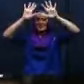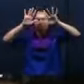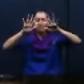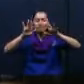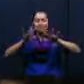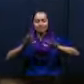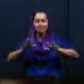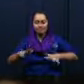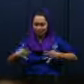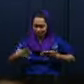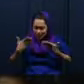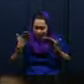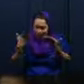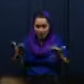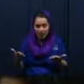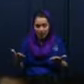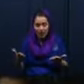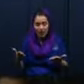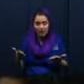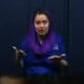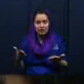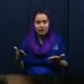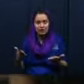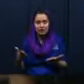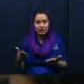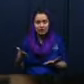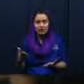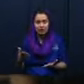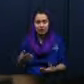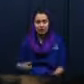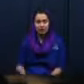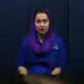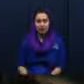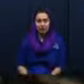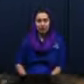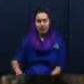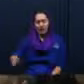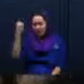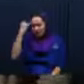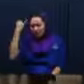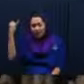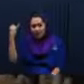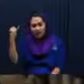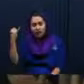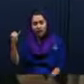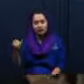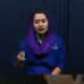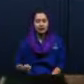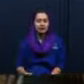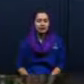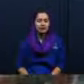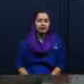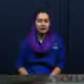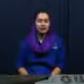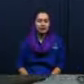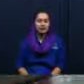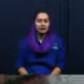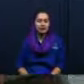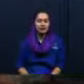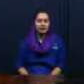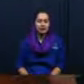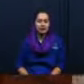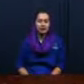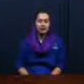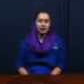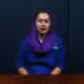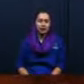Padre, dale la capacidad de renegociación de deudas. Dale la capacidad de renegociación de